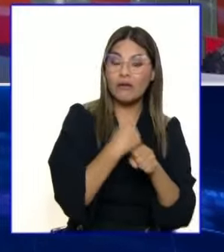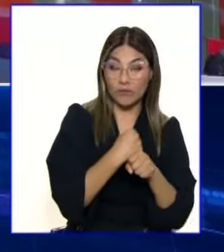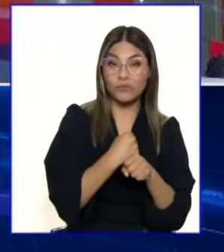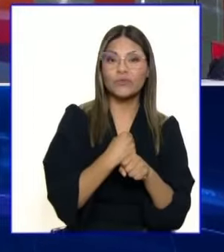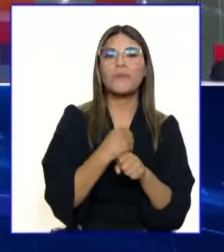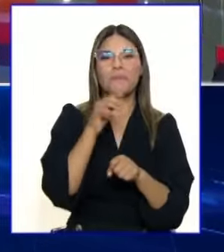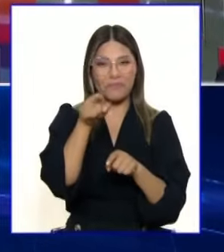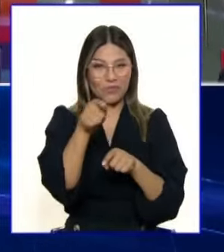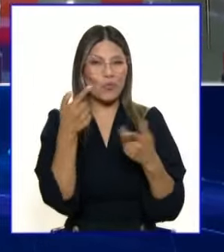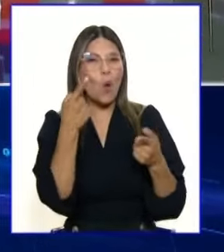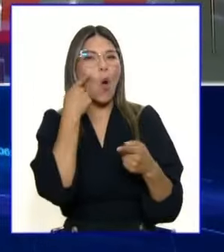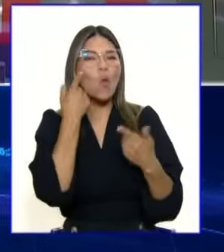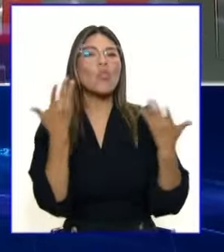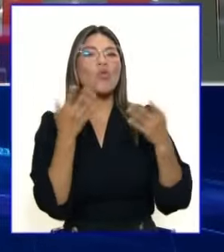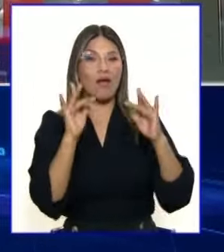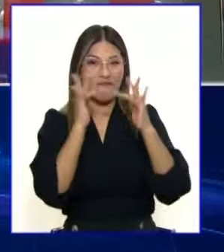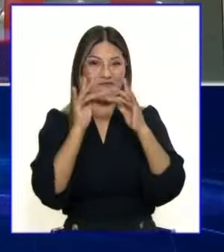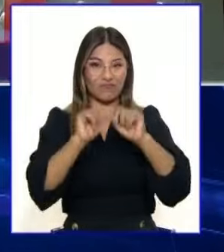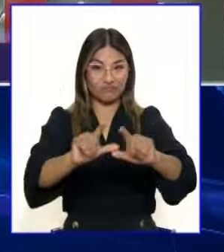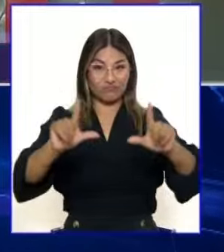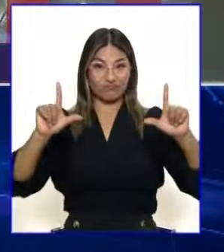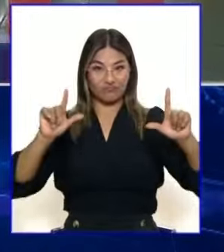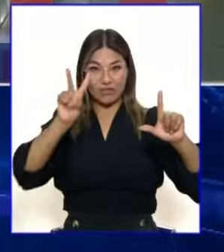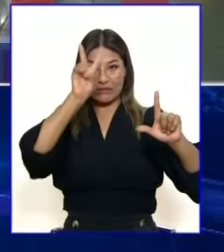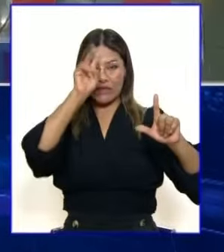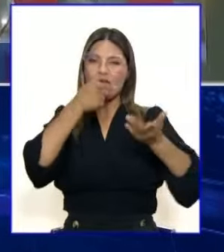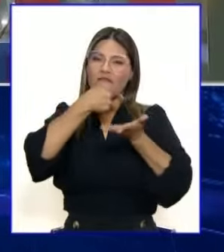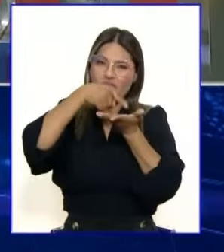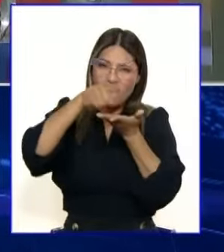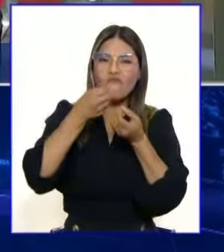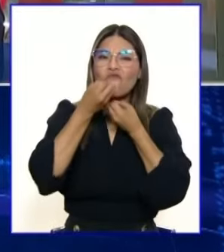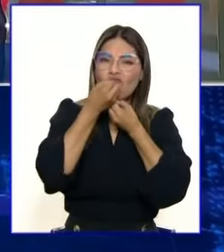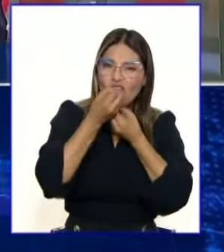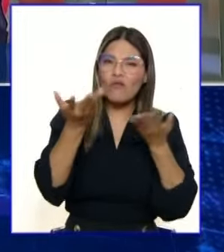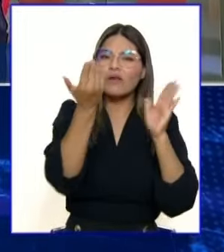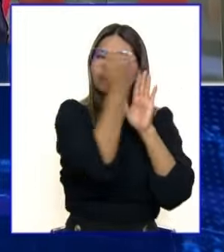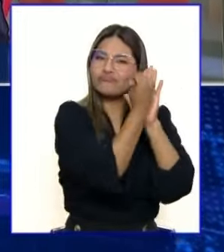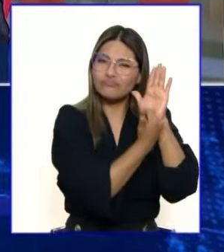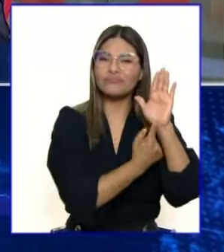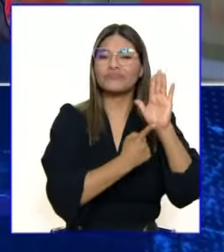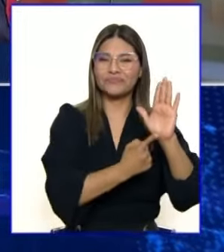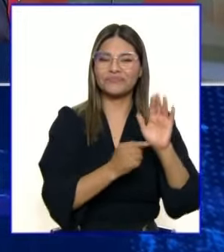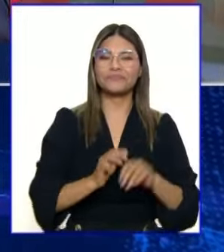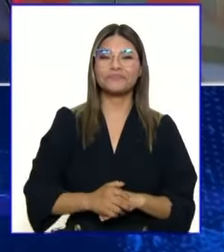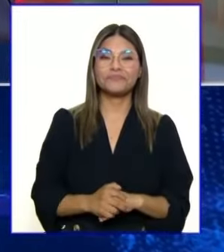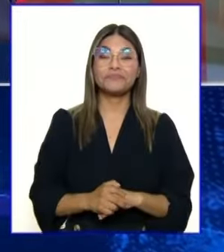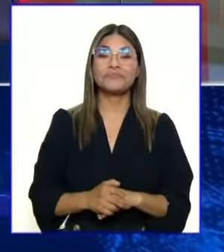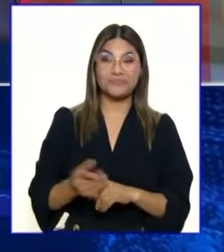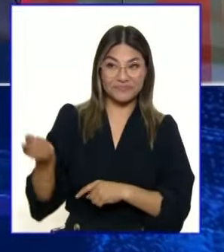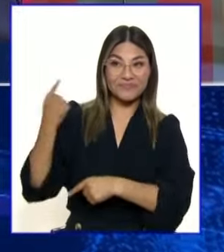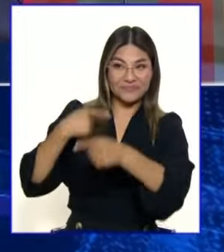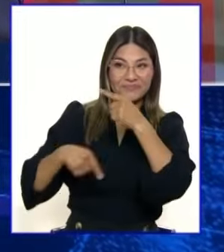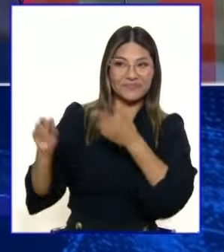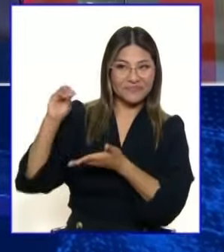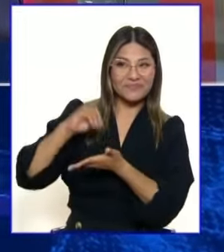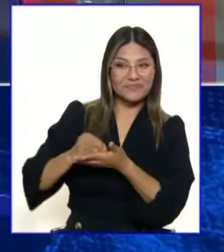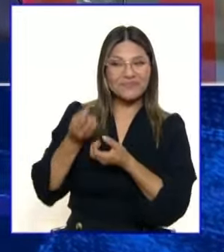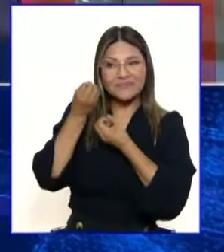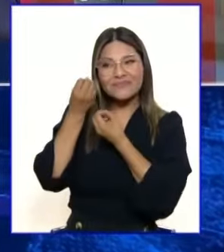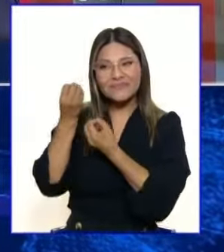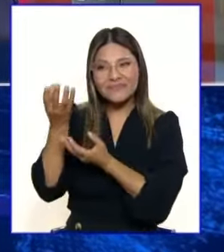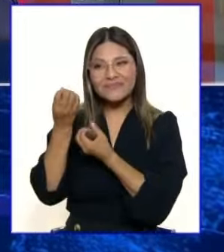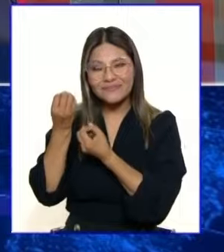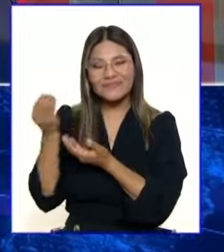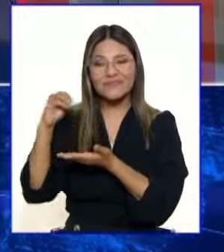usted a través de la señal ininterrumpida de TV. Pero muchas gracias, Jorge Antonio. Vamos a estar volviendo contigo más adelante con más